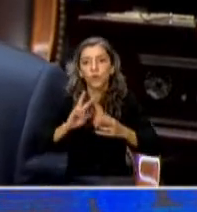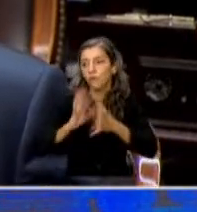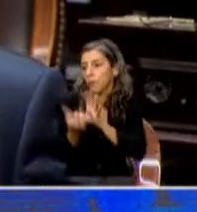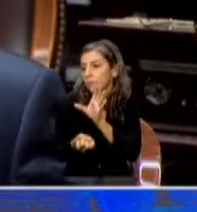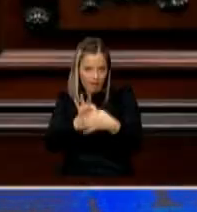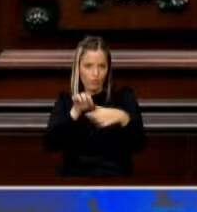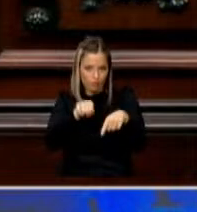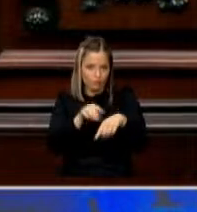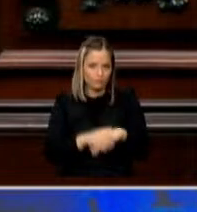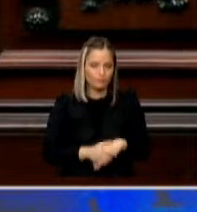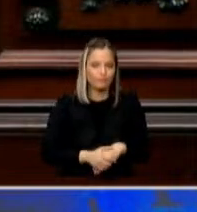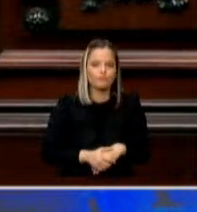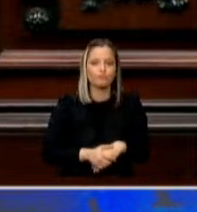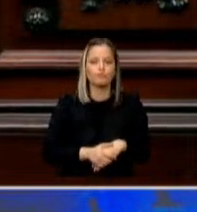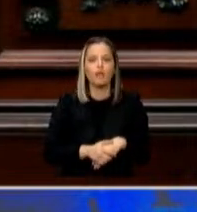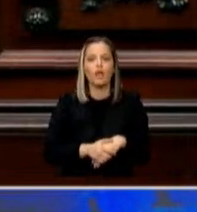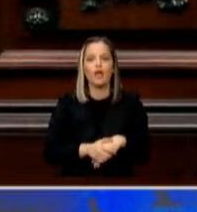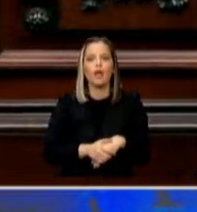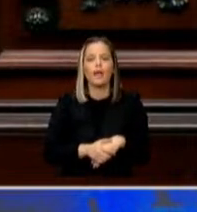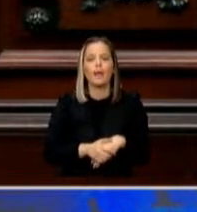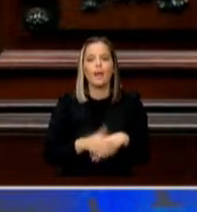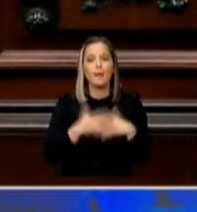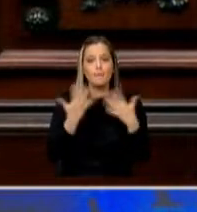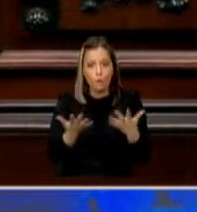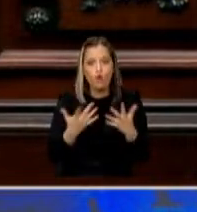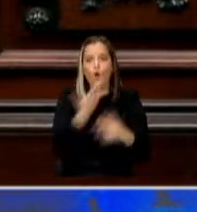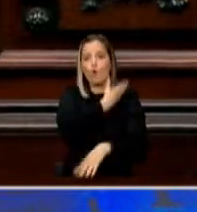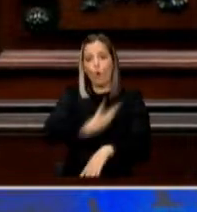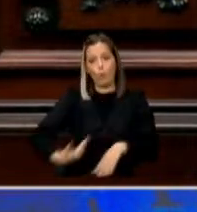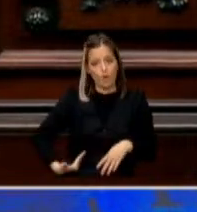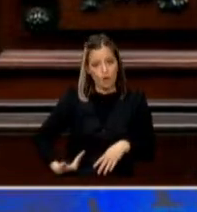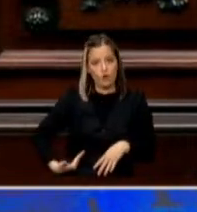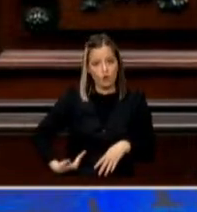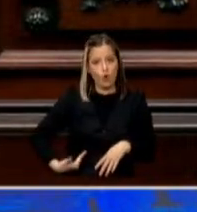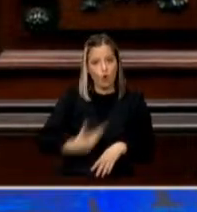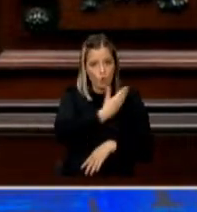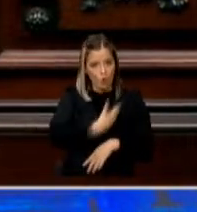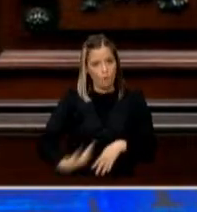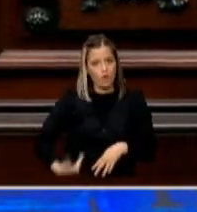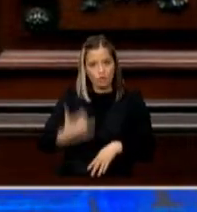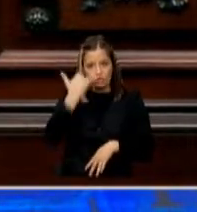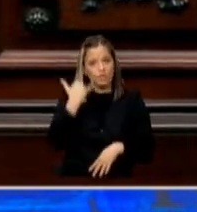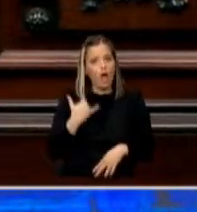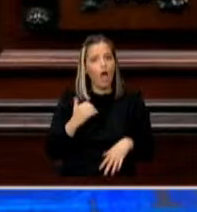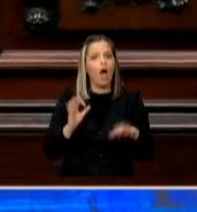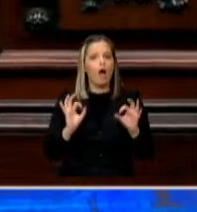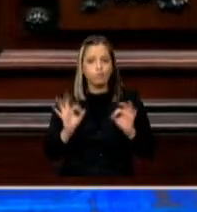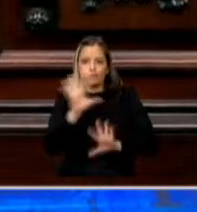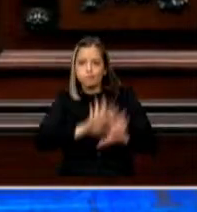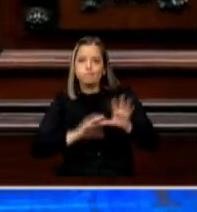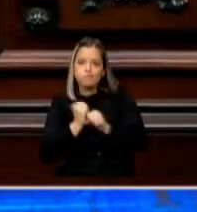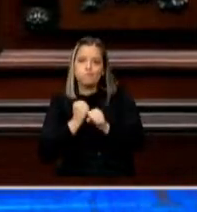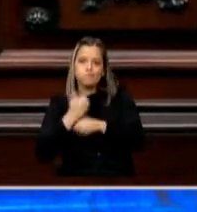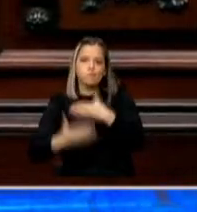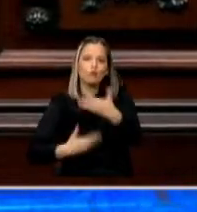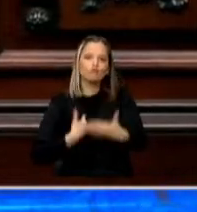un gobierno de Juntos por el Cambio a partir de diciembre. Se mete en el terreno electoral. Fue casi